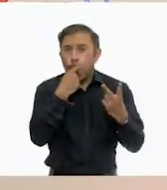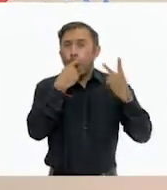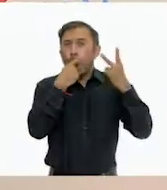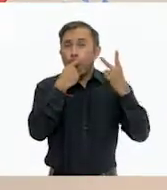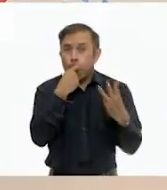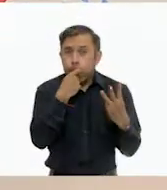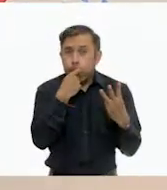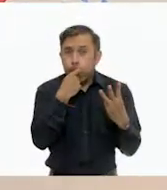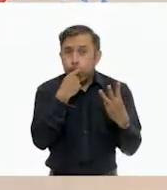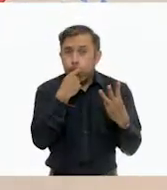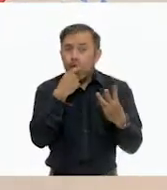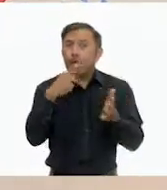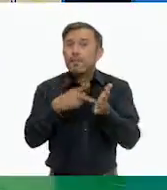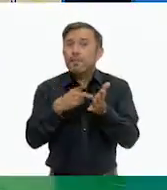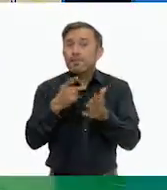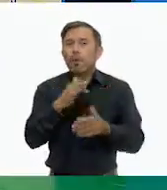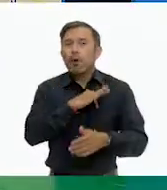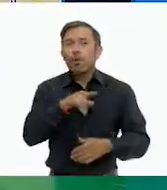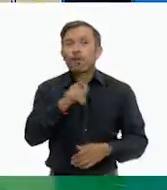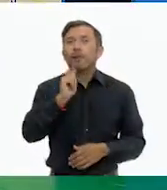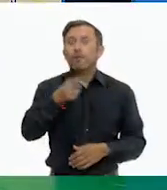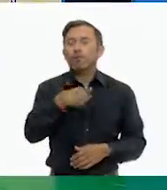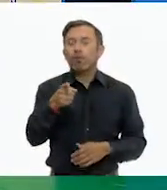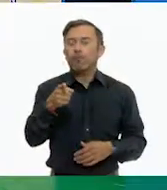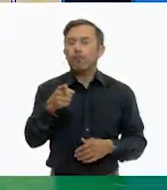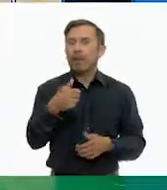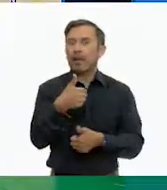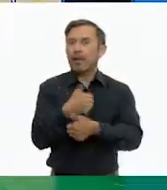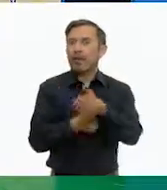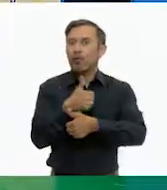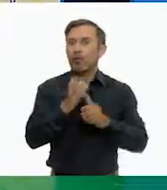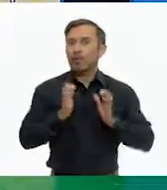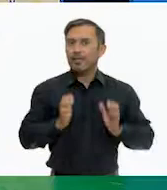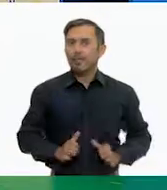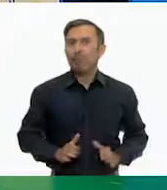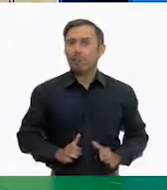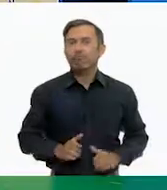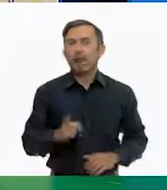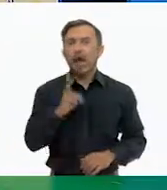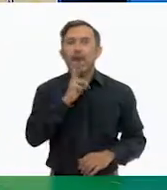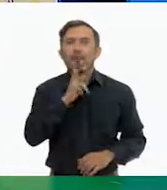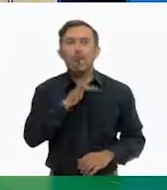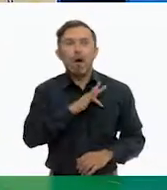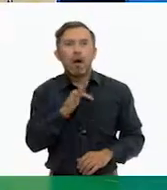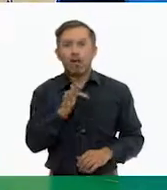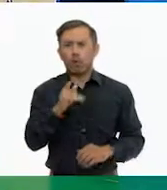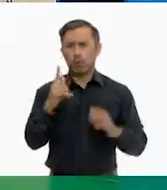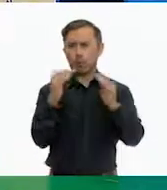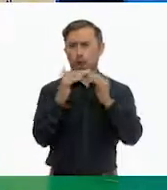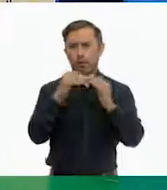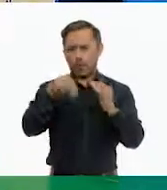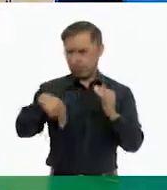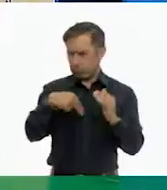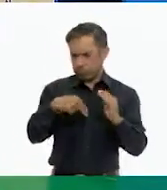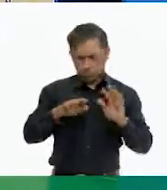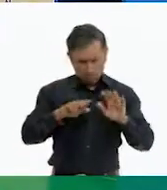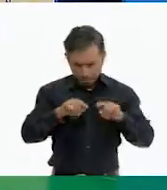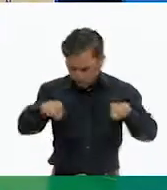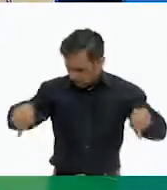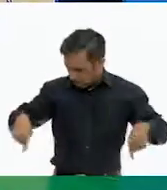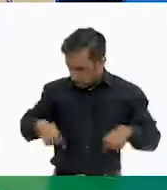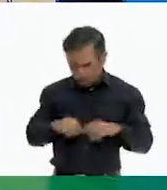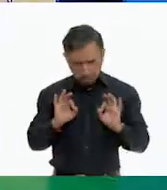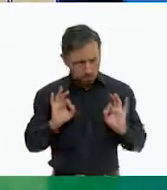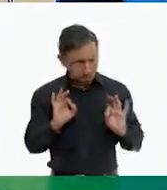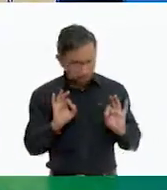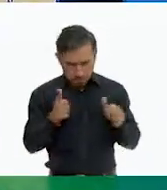vas a ver y hacer el reto físico. Vas a buscar un lugar seguro en tu casa y vamos a hacer unas